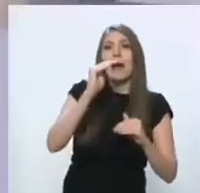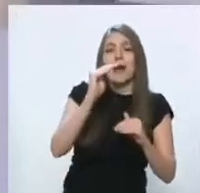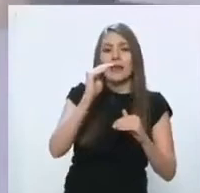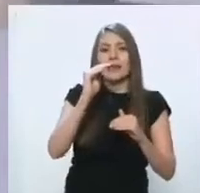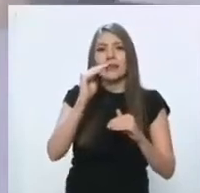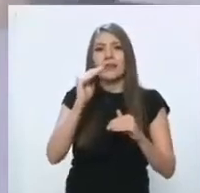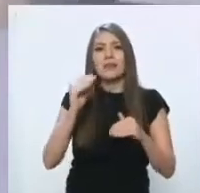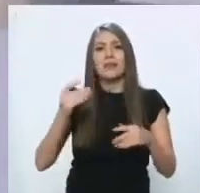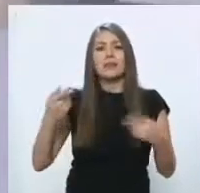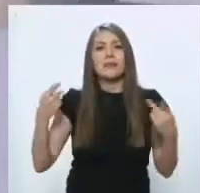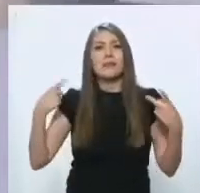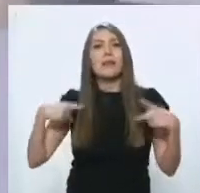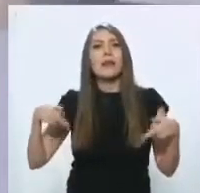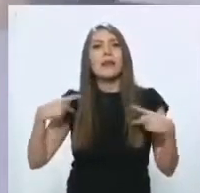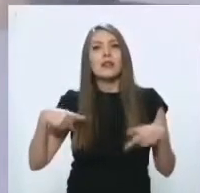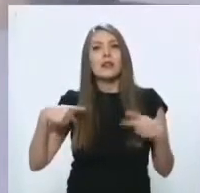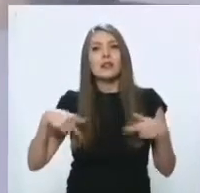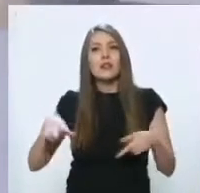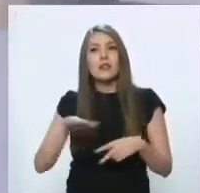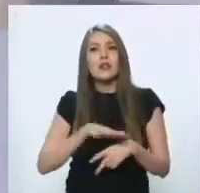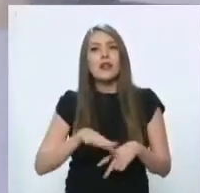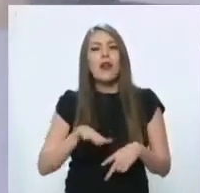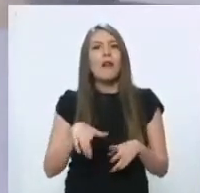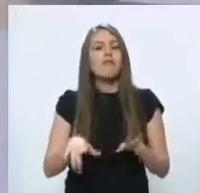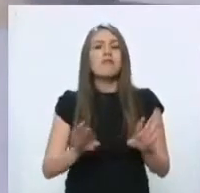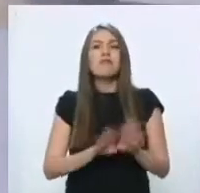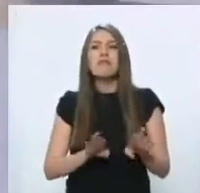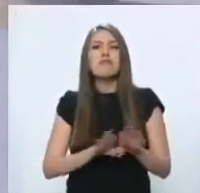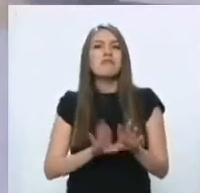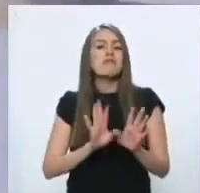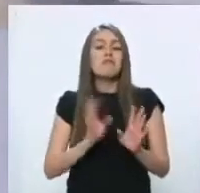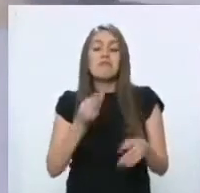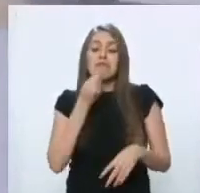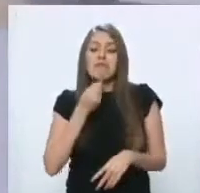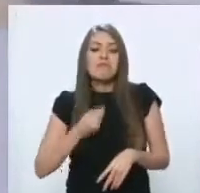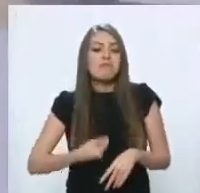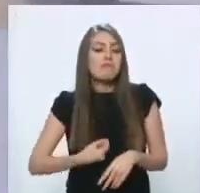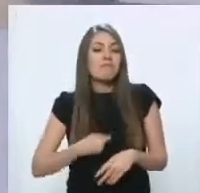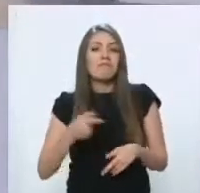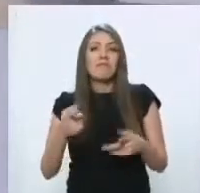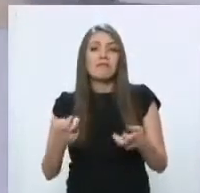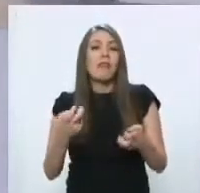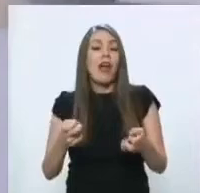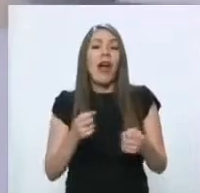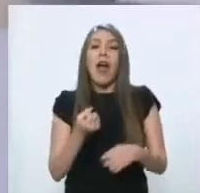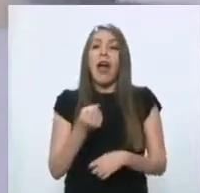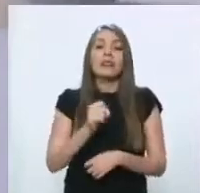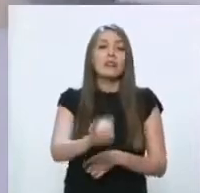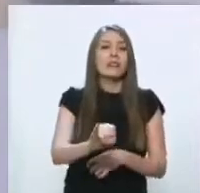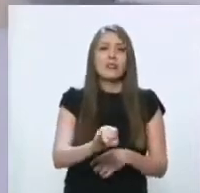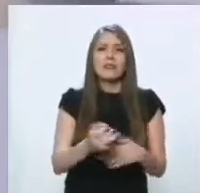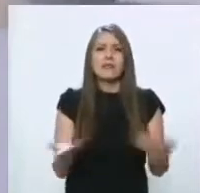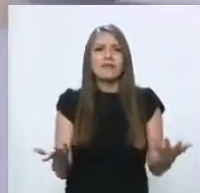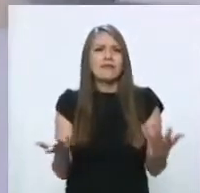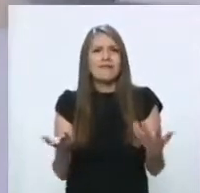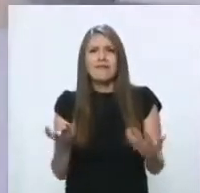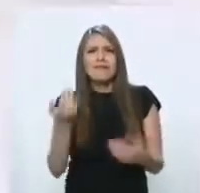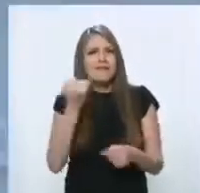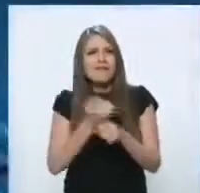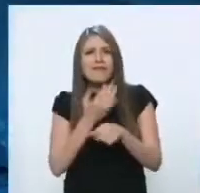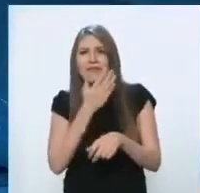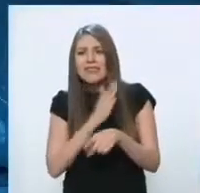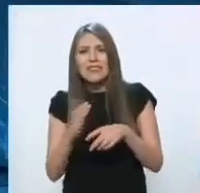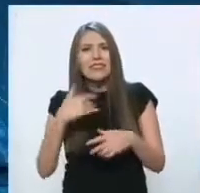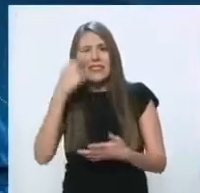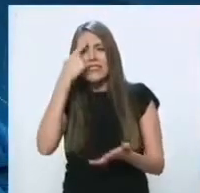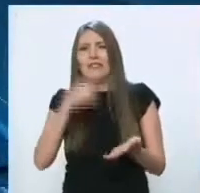la gente estaba resignada a que pasara esto. O sea, a mí eso se me hace increíble. La gente siempre te